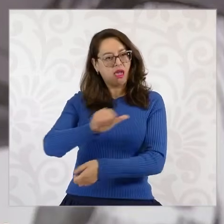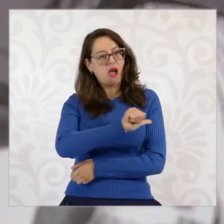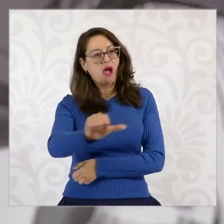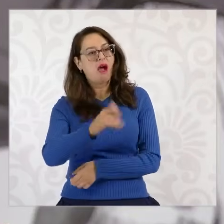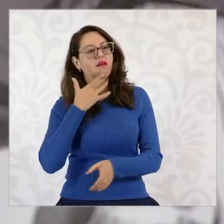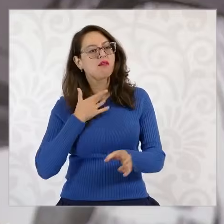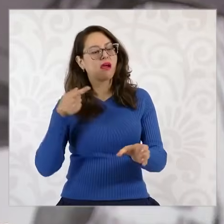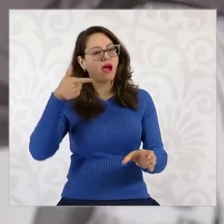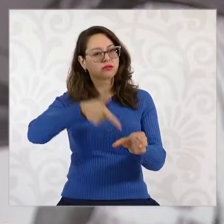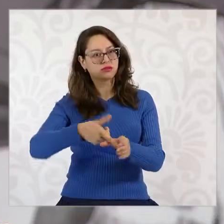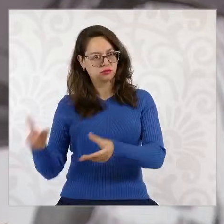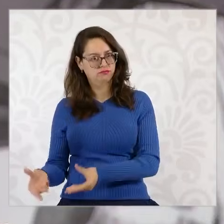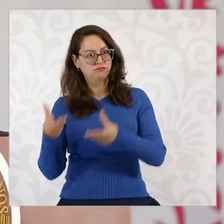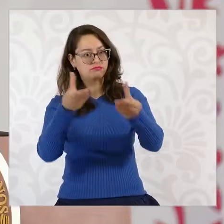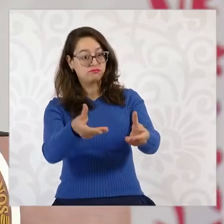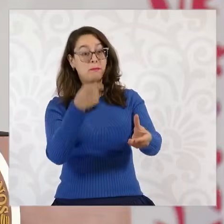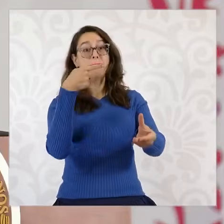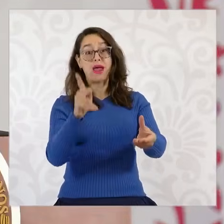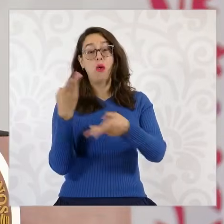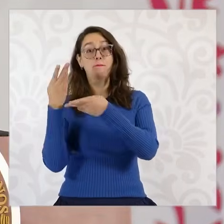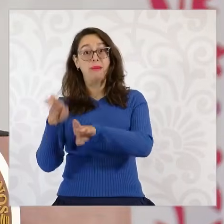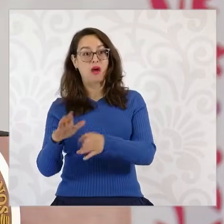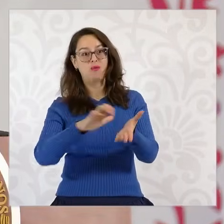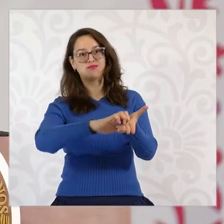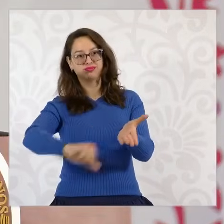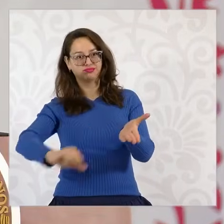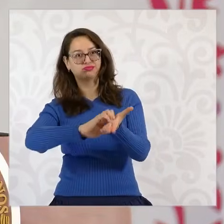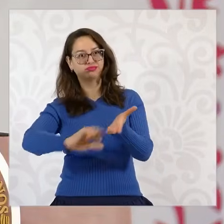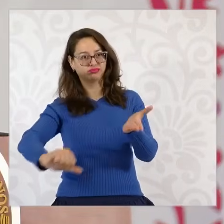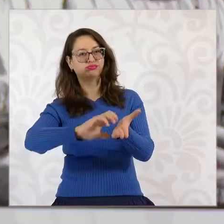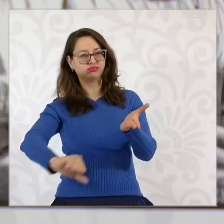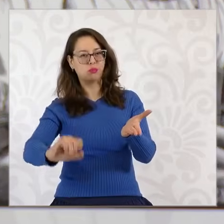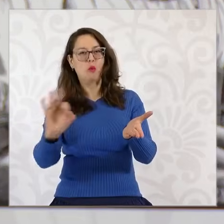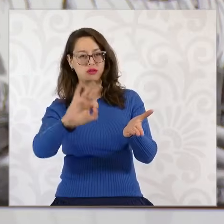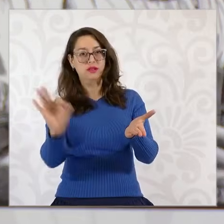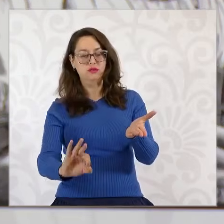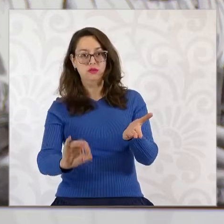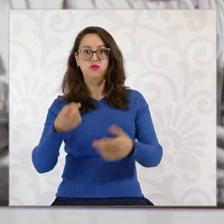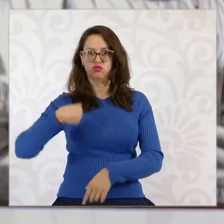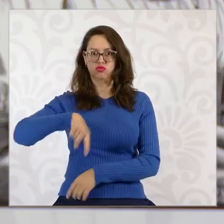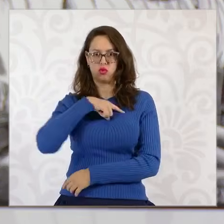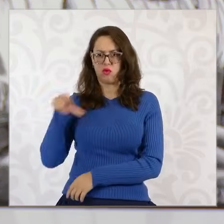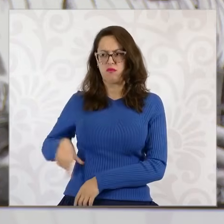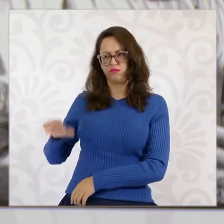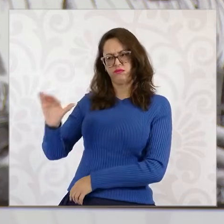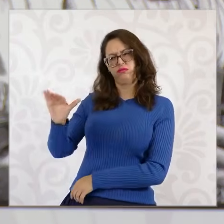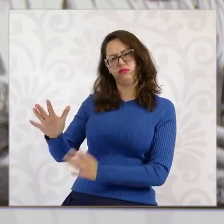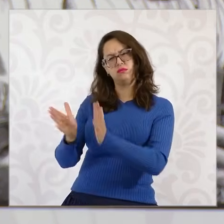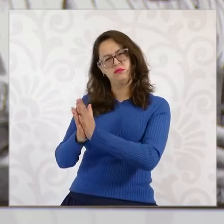Entonces se está llegando a un acuerdo para que no se cobre la comisión de la maquinita. Entonces estamos haciendo muchos esfuerzos para